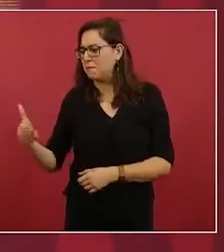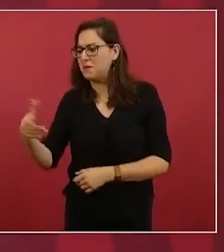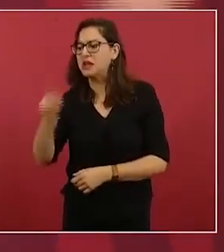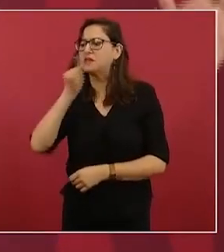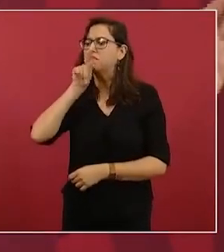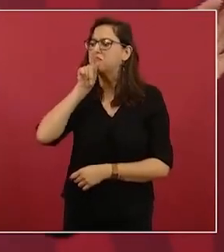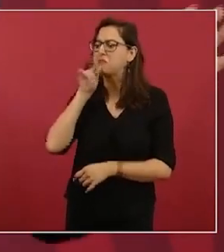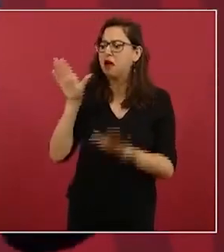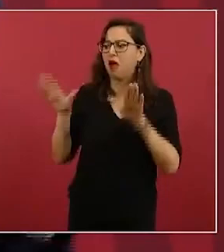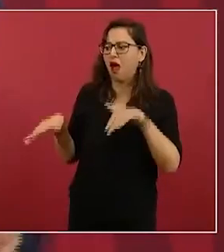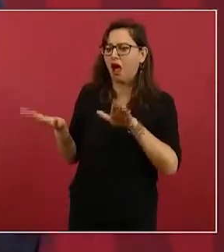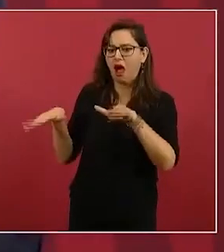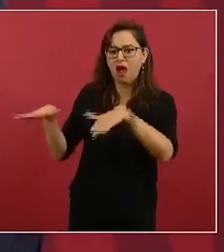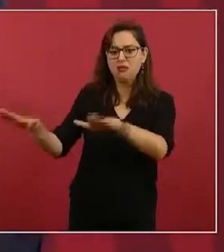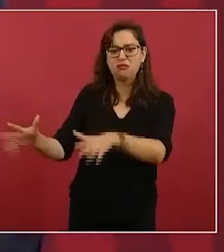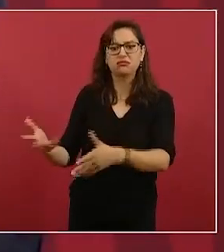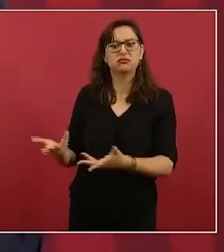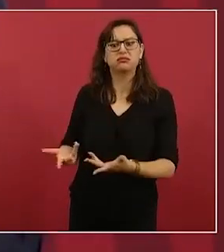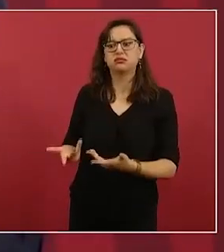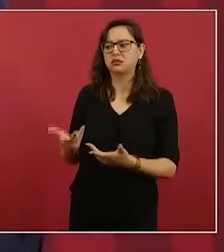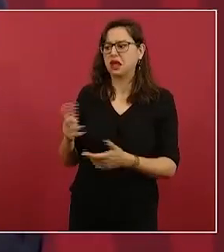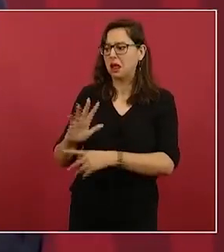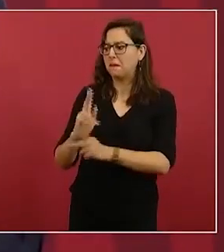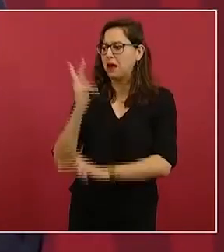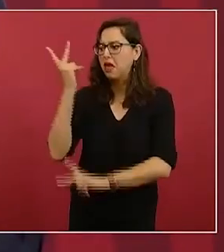ningún contaminante.